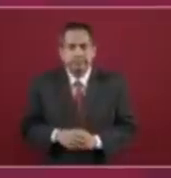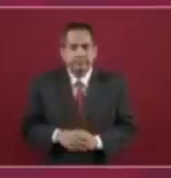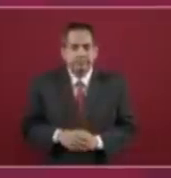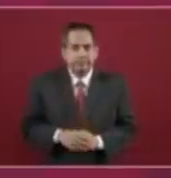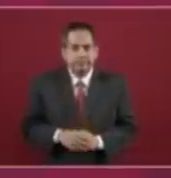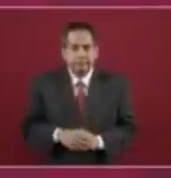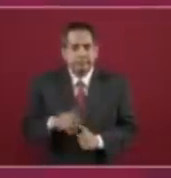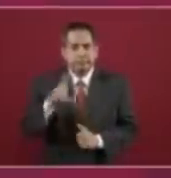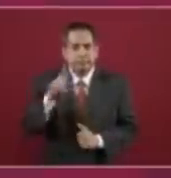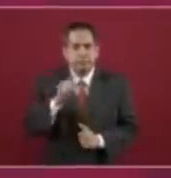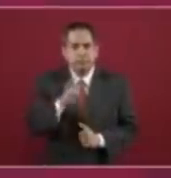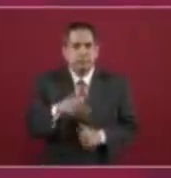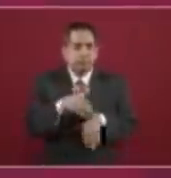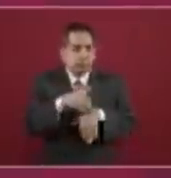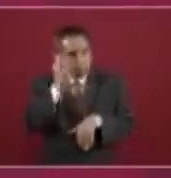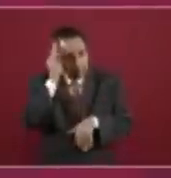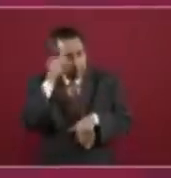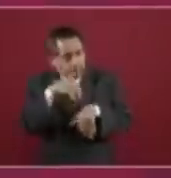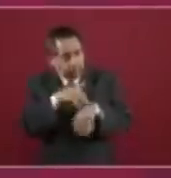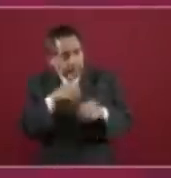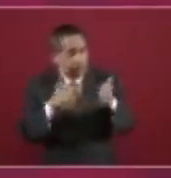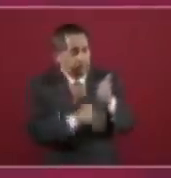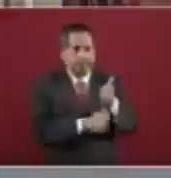no son achichincles.